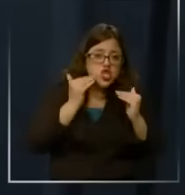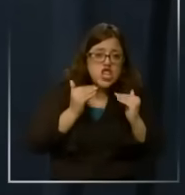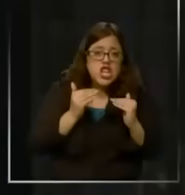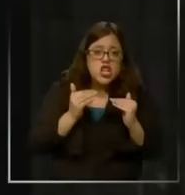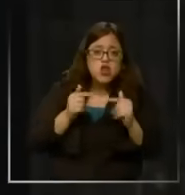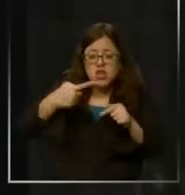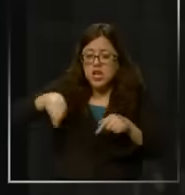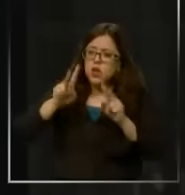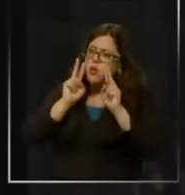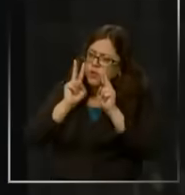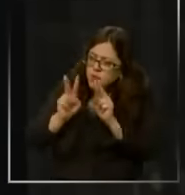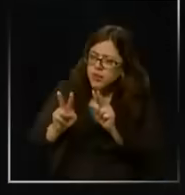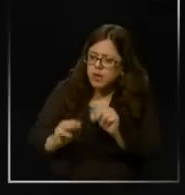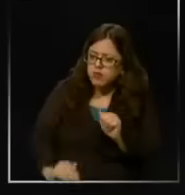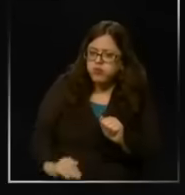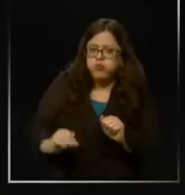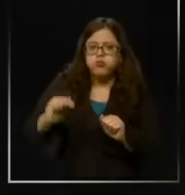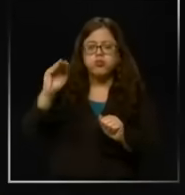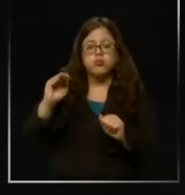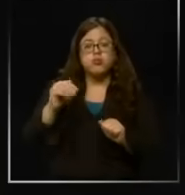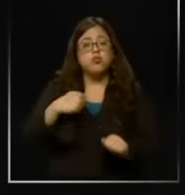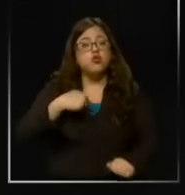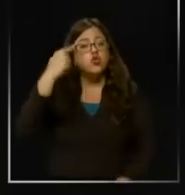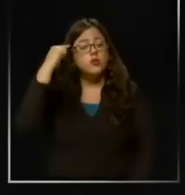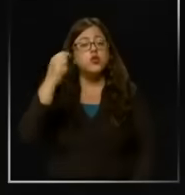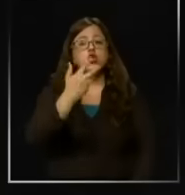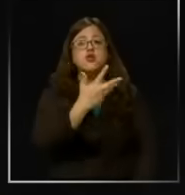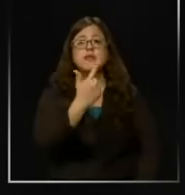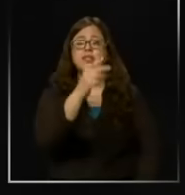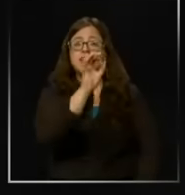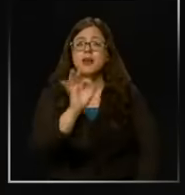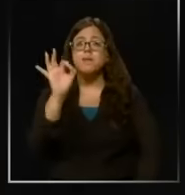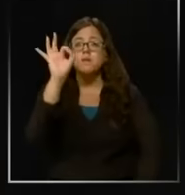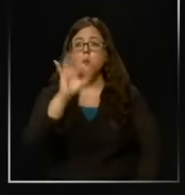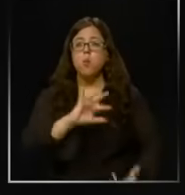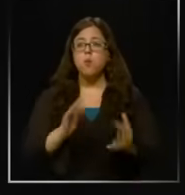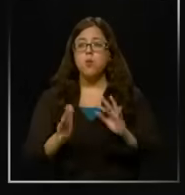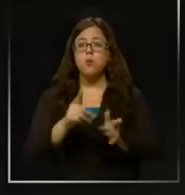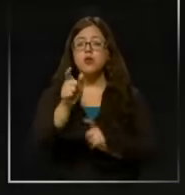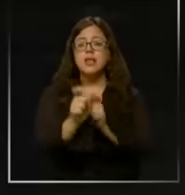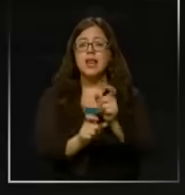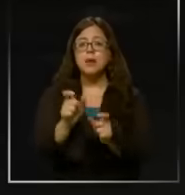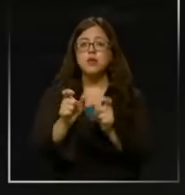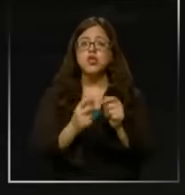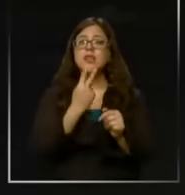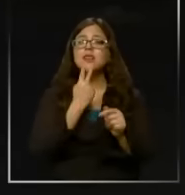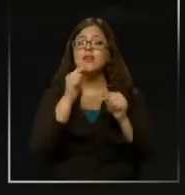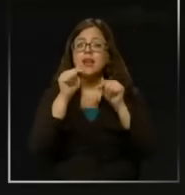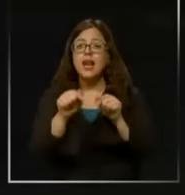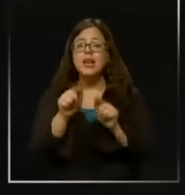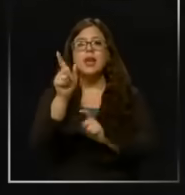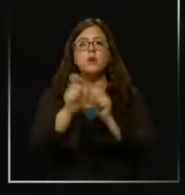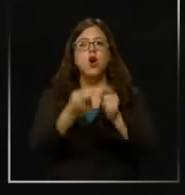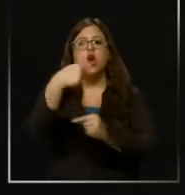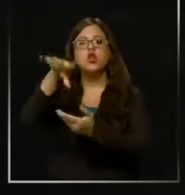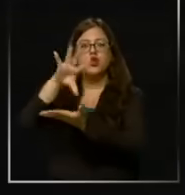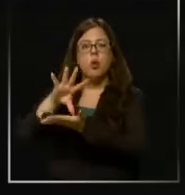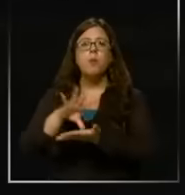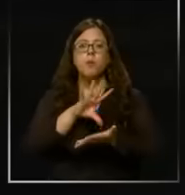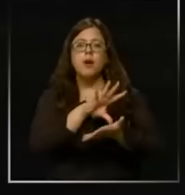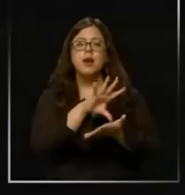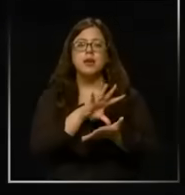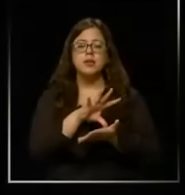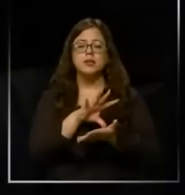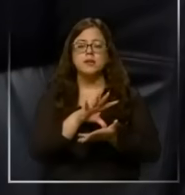esas cosas. Yo creo que el 97% aproximadamente de las personas que viven ahí son personas migrantes. Yo